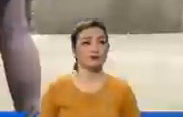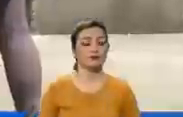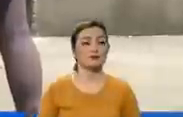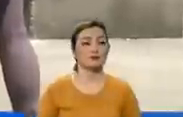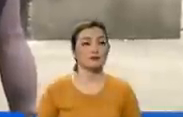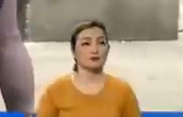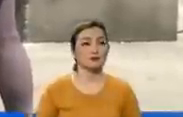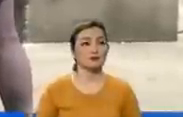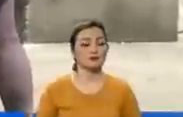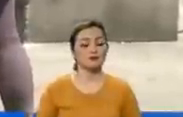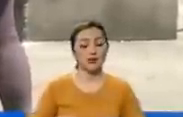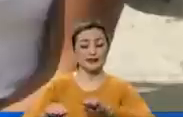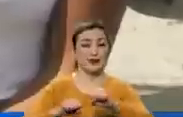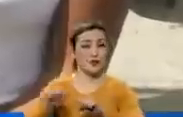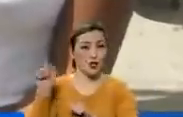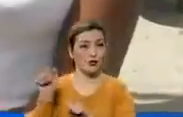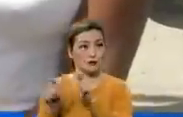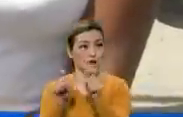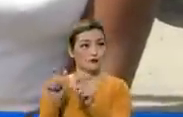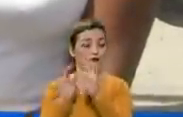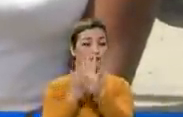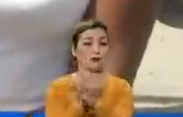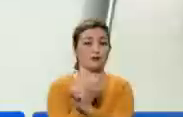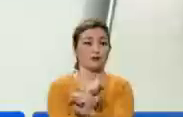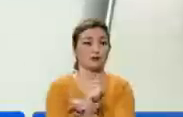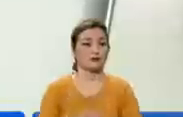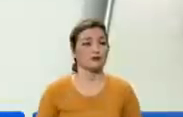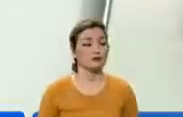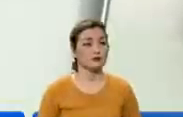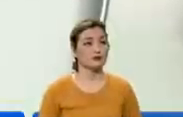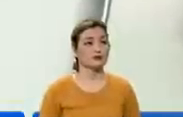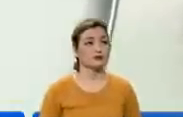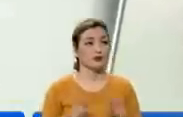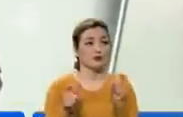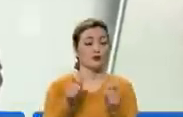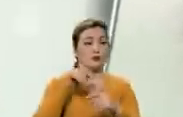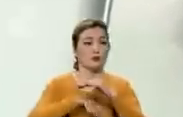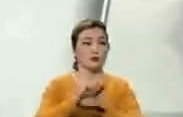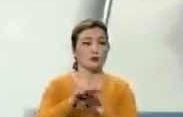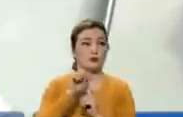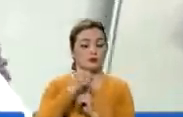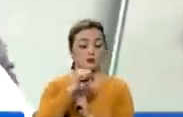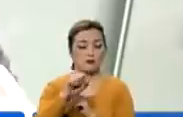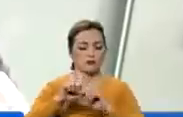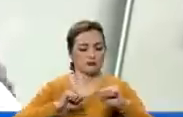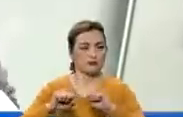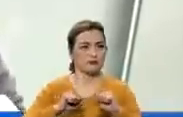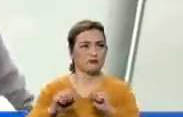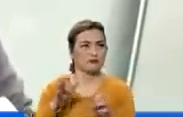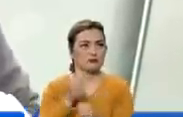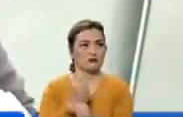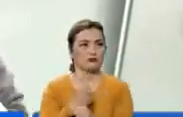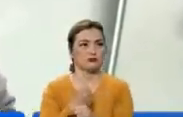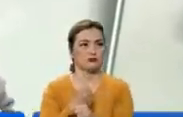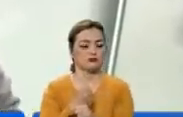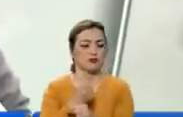se confunden en medio de los desesperados usuarios, se defienden. Porque hay gente que no puede ingresarse al sistema y nosotros lo podemos hacer porque